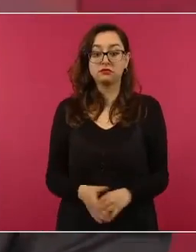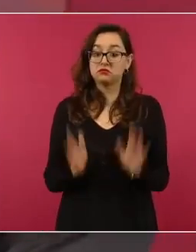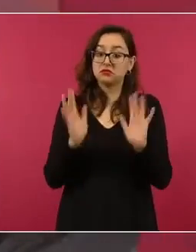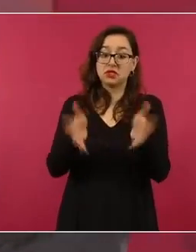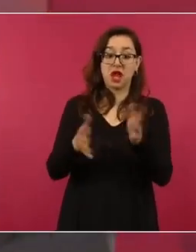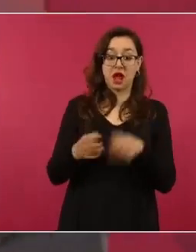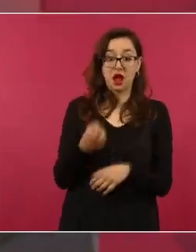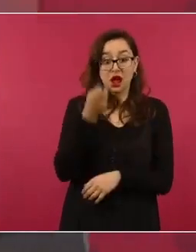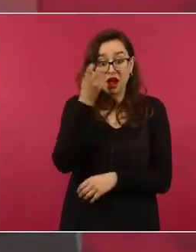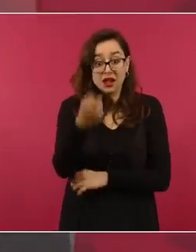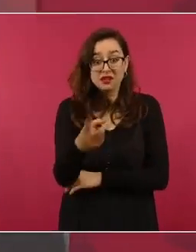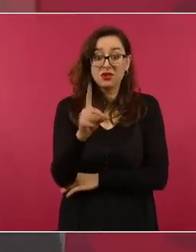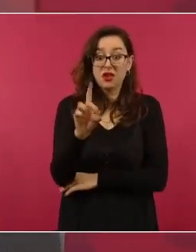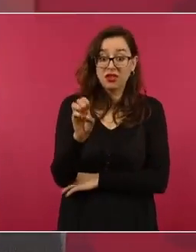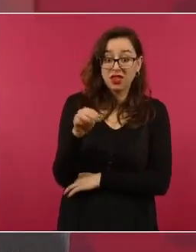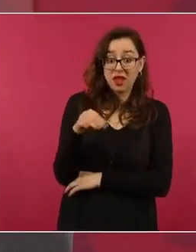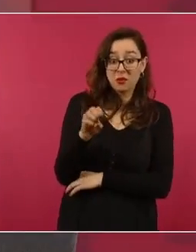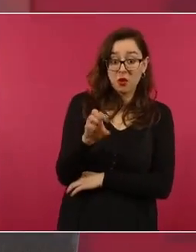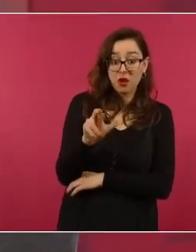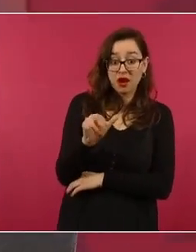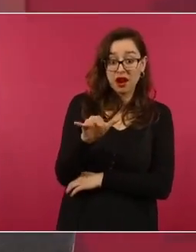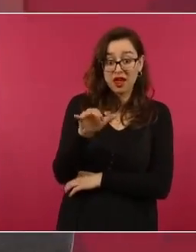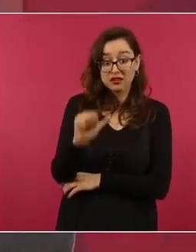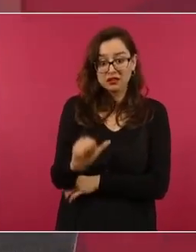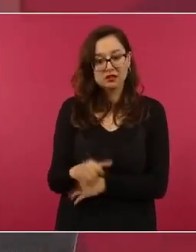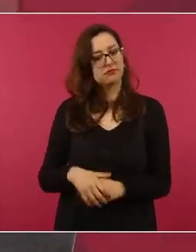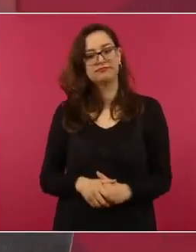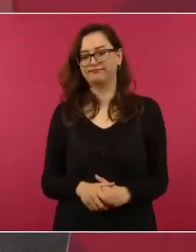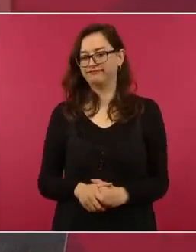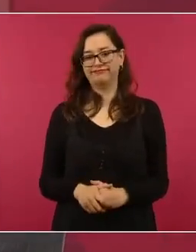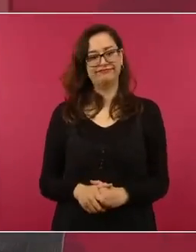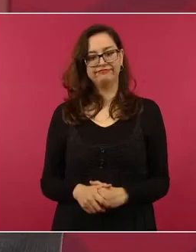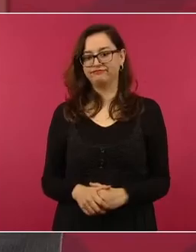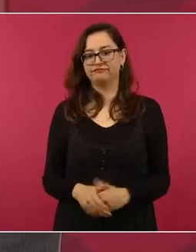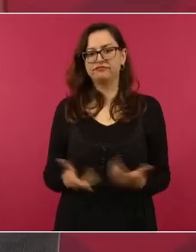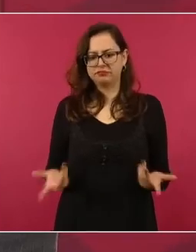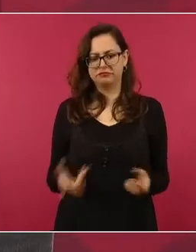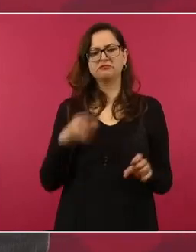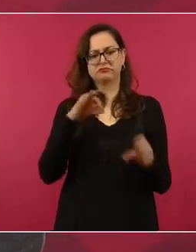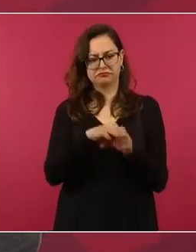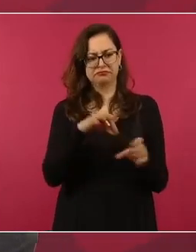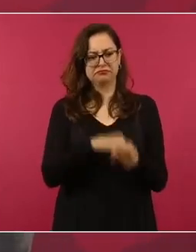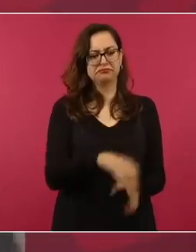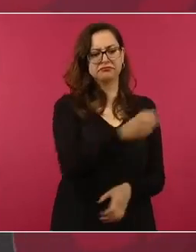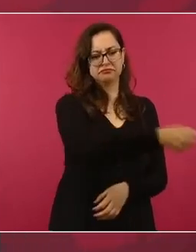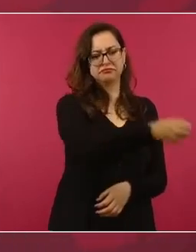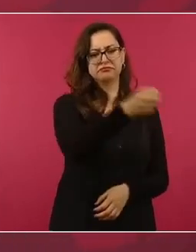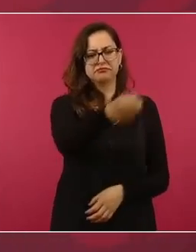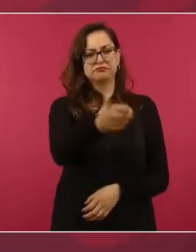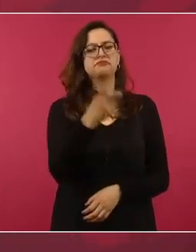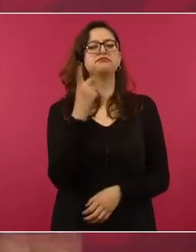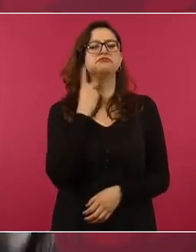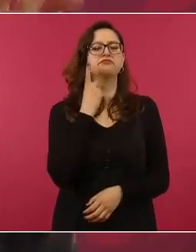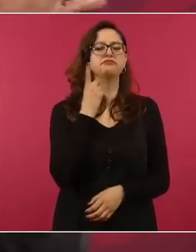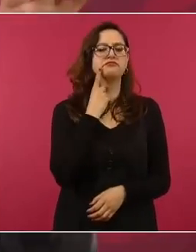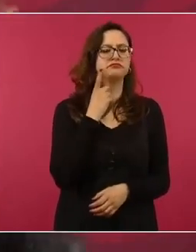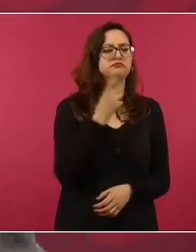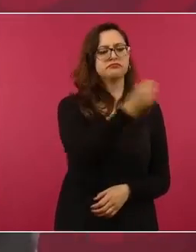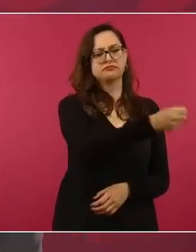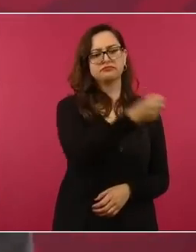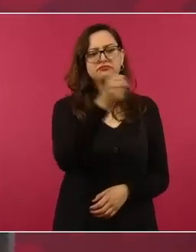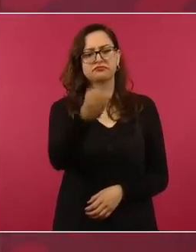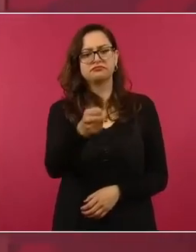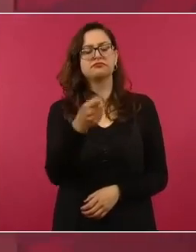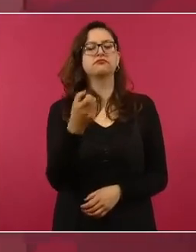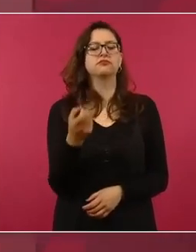tú eres nuestro diputado, tú eres nuestro senador, tú eres nuestro gobernador, tú eres nuestro